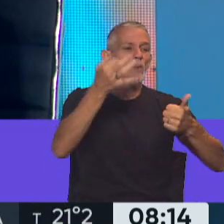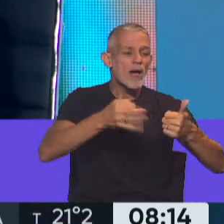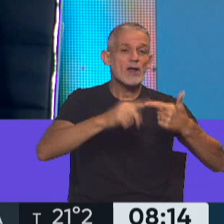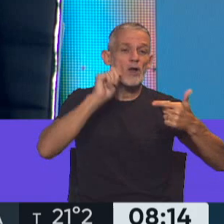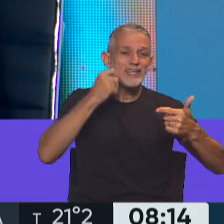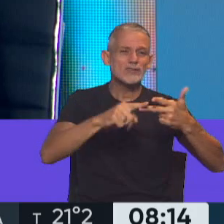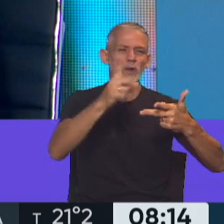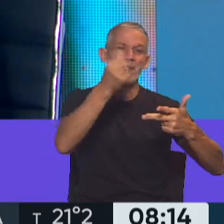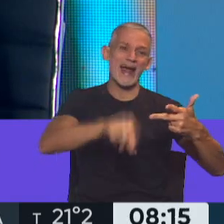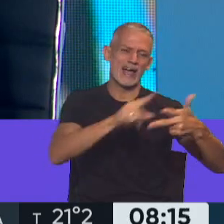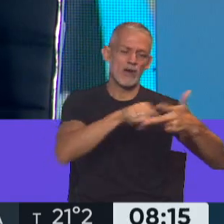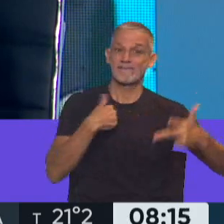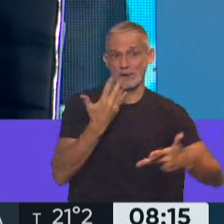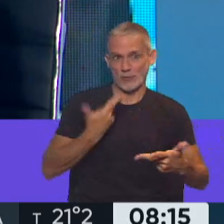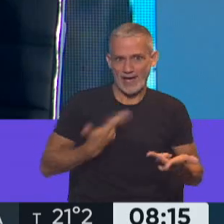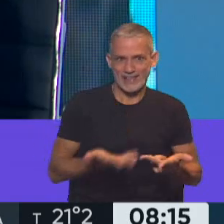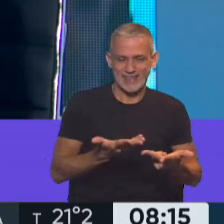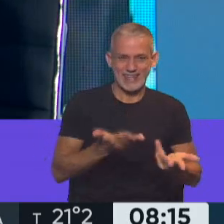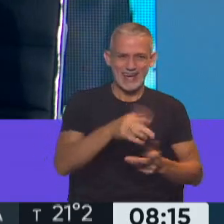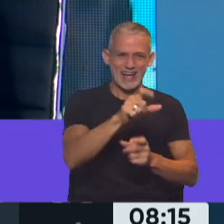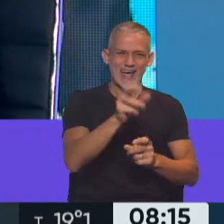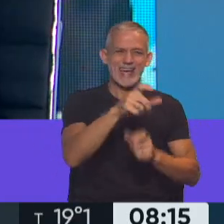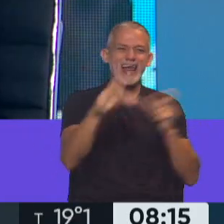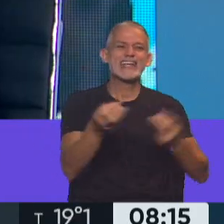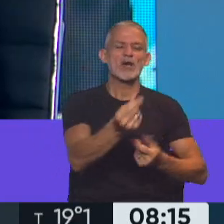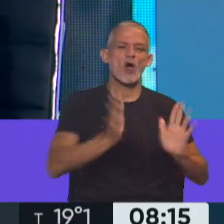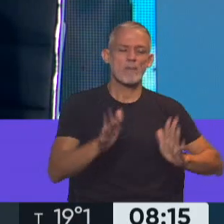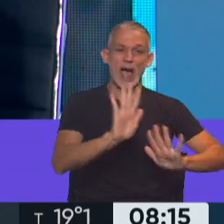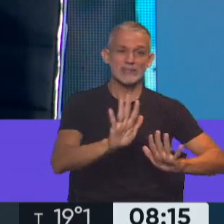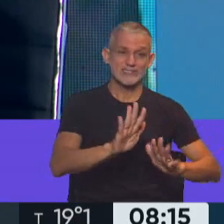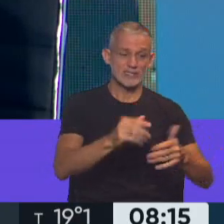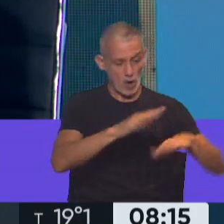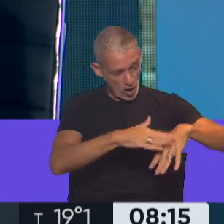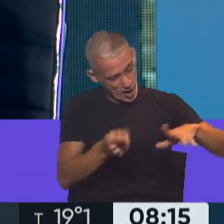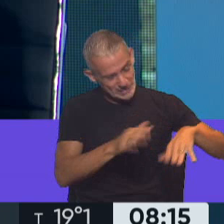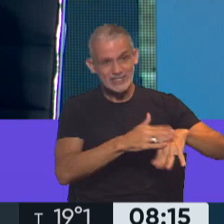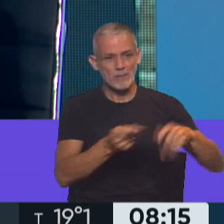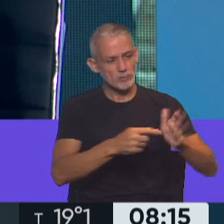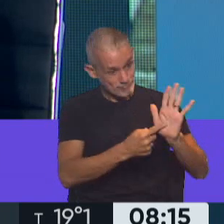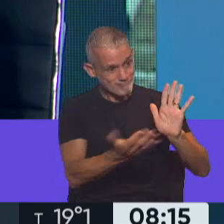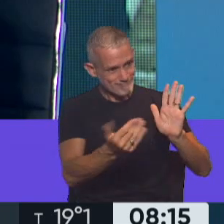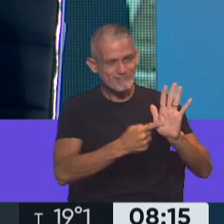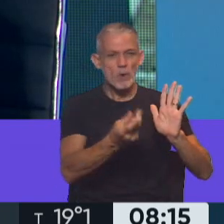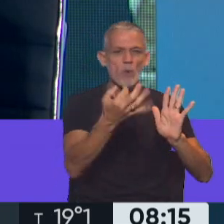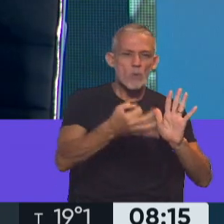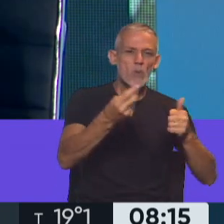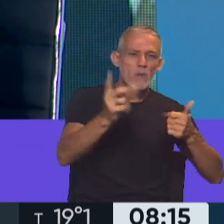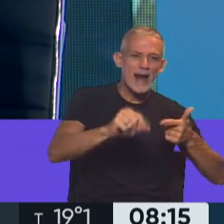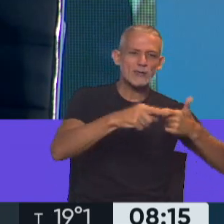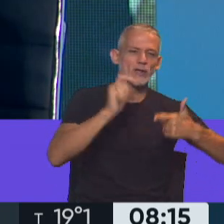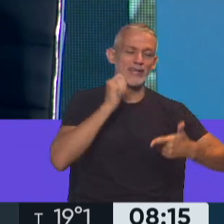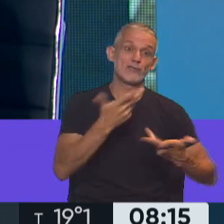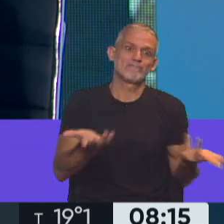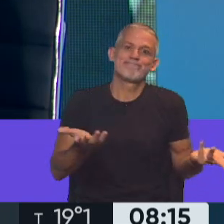Me parece que todos, no hay una especulación en la pyme con respecto a eso. Ahora, lo que venimos diciendo, y yo se lo decía también al